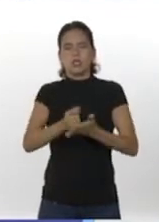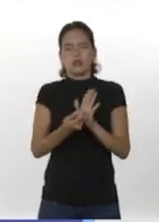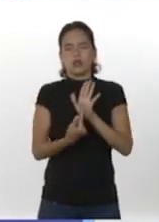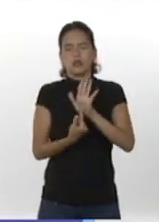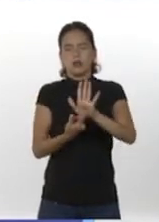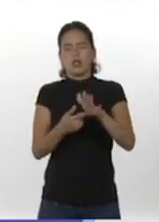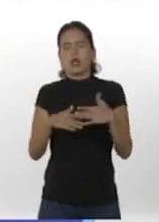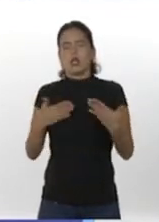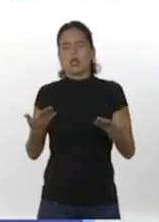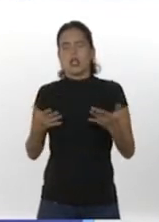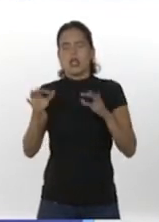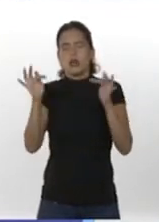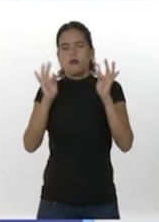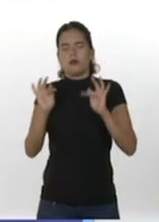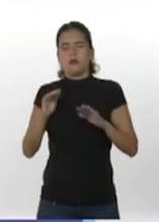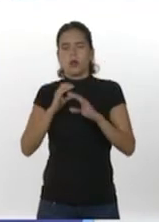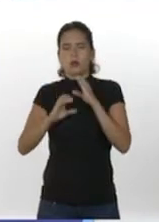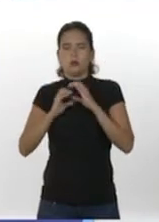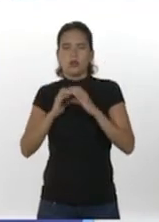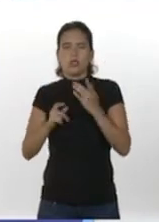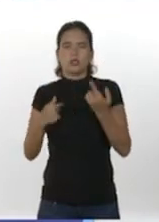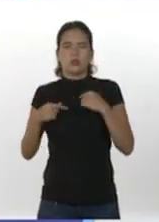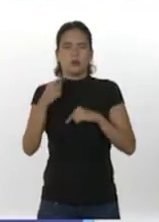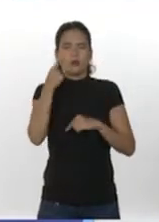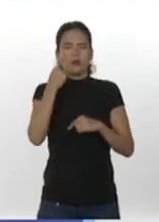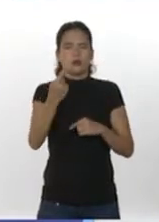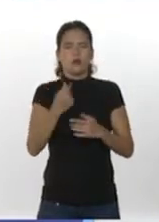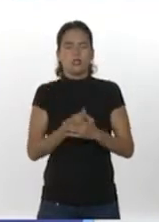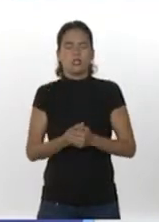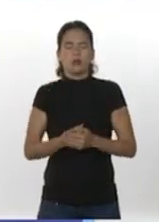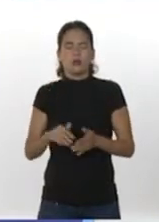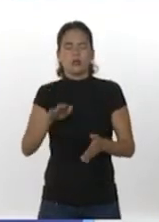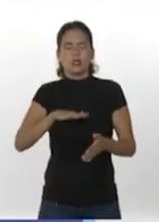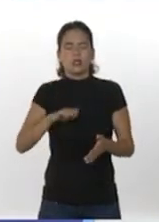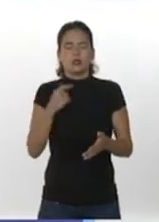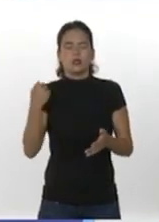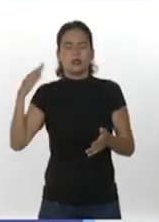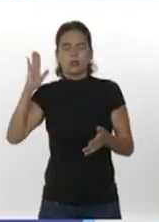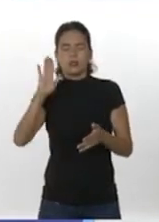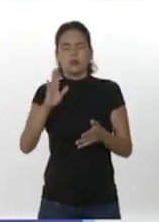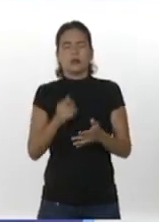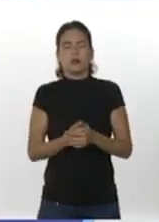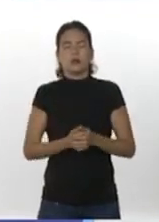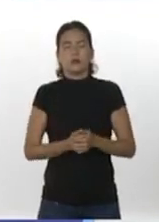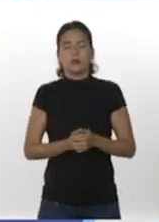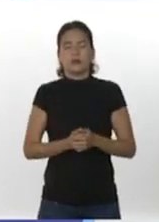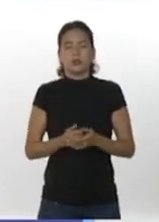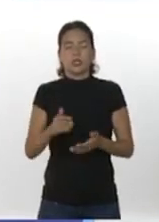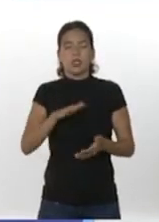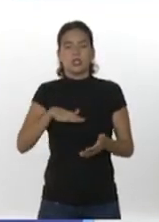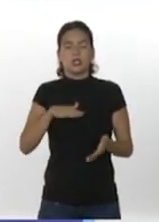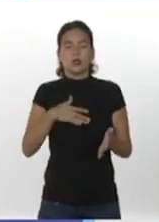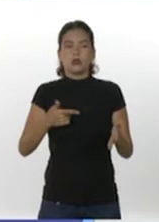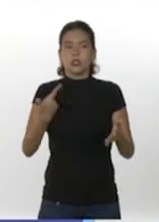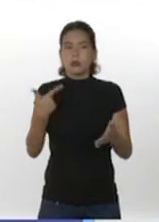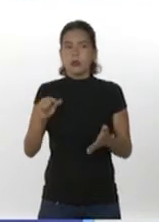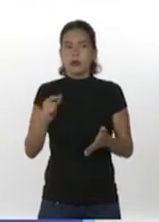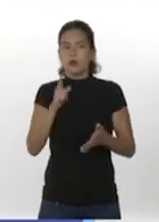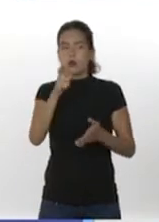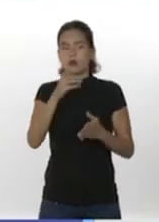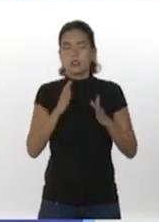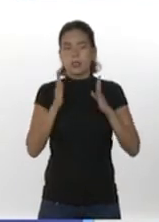que es los medios de comunicación, cómo nos visualizamos, de dónde venimos y hacia dónde vamos, cuál fue esa